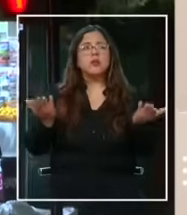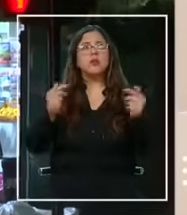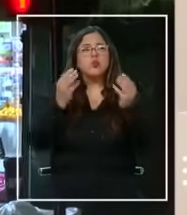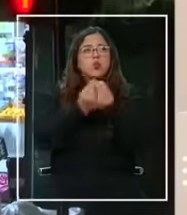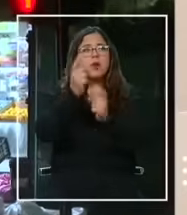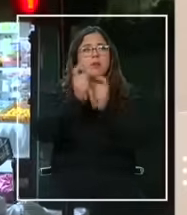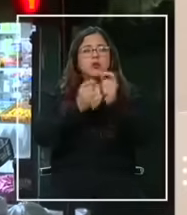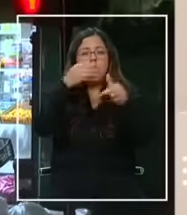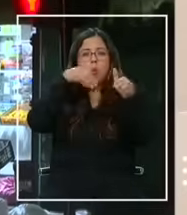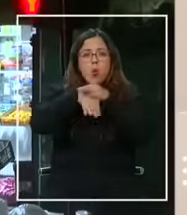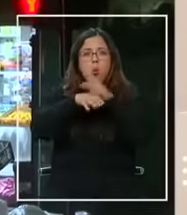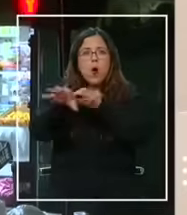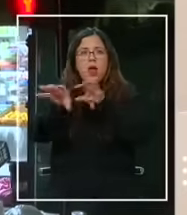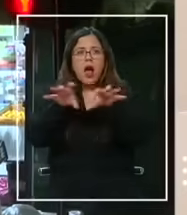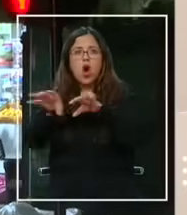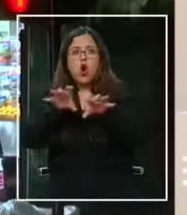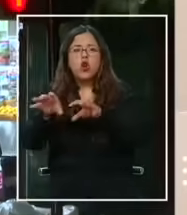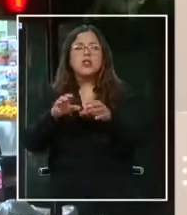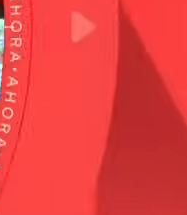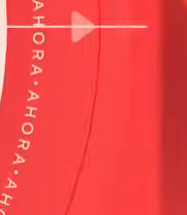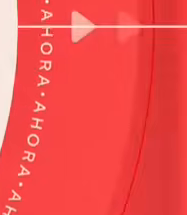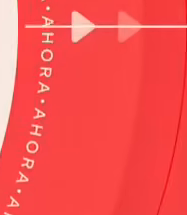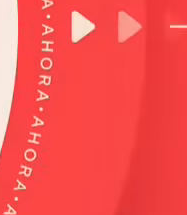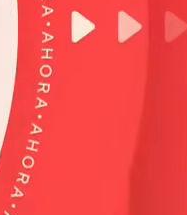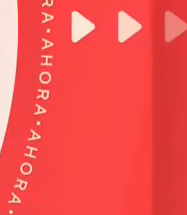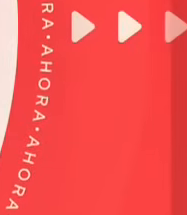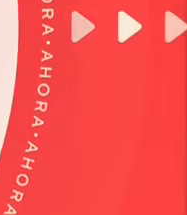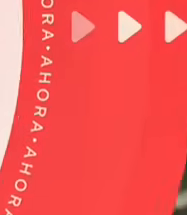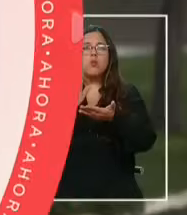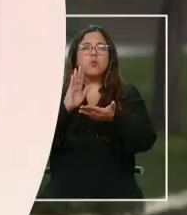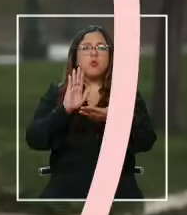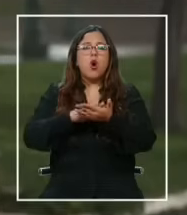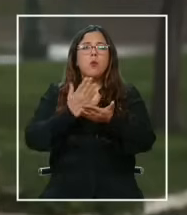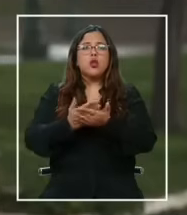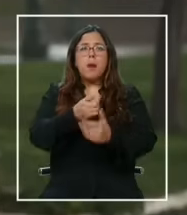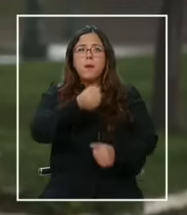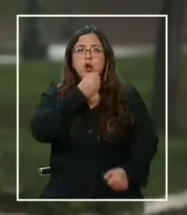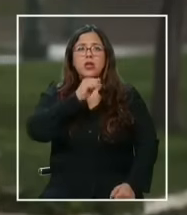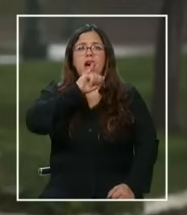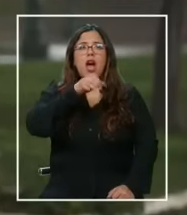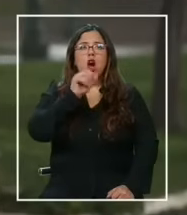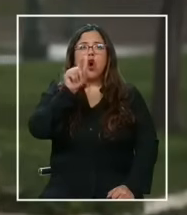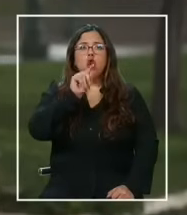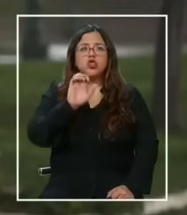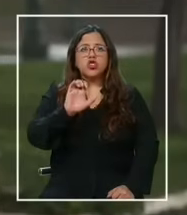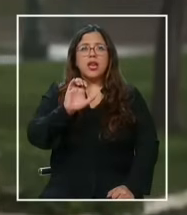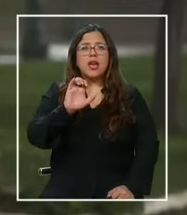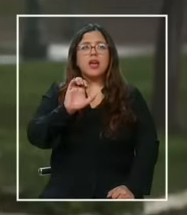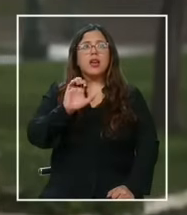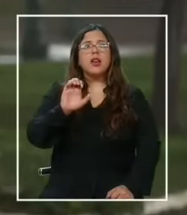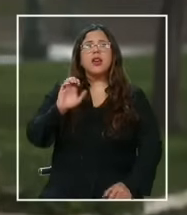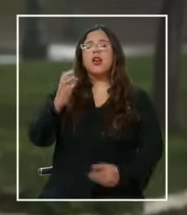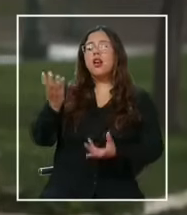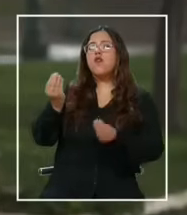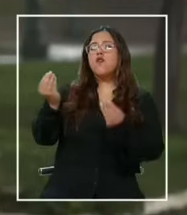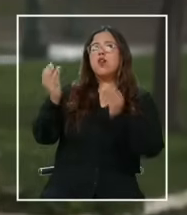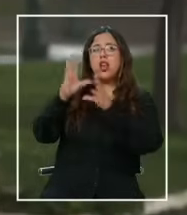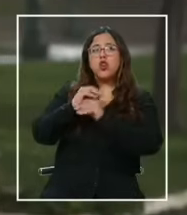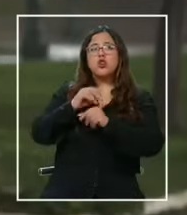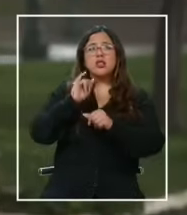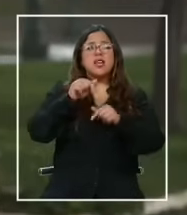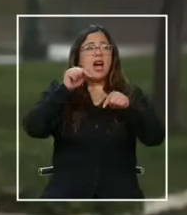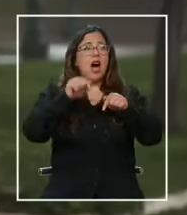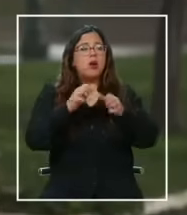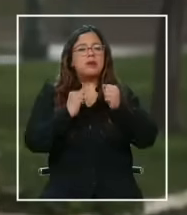Atenas se encuentra en el lugar José Ignacio Buenas noches buenas noches coni Iván claro tensa calma lo